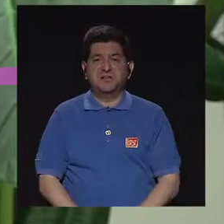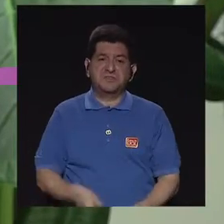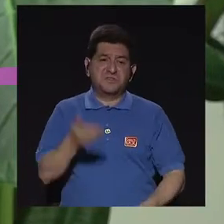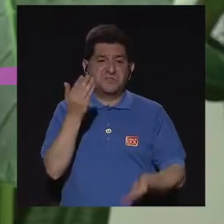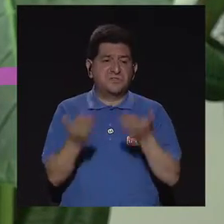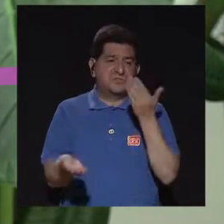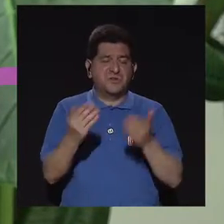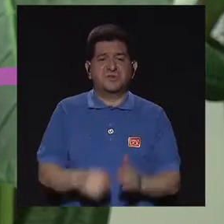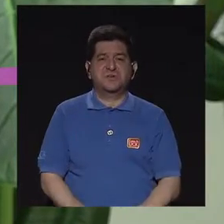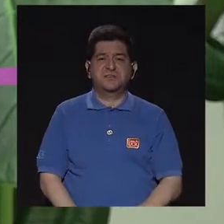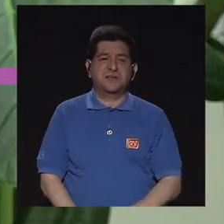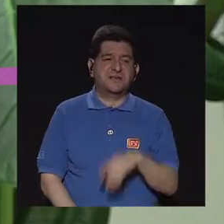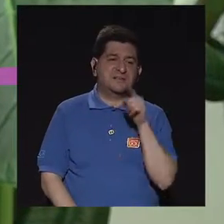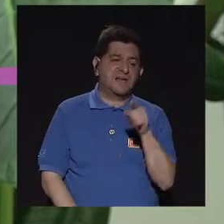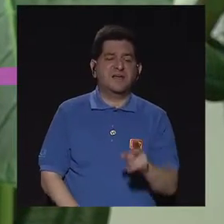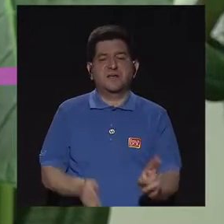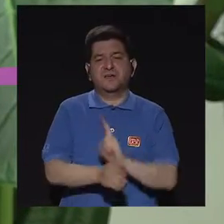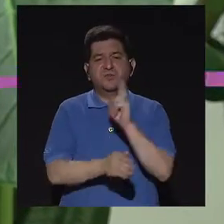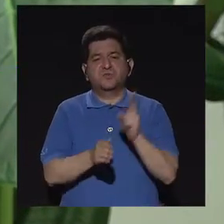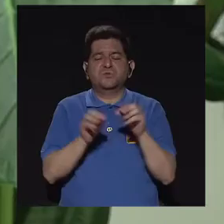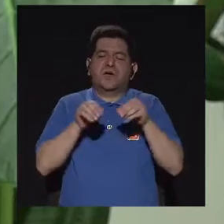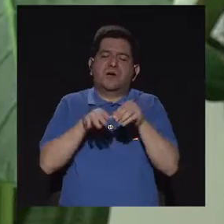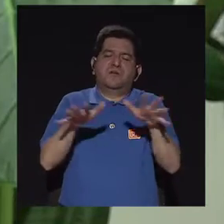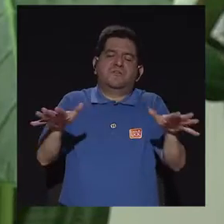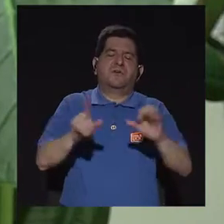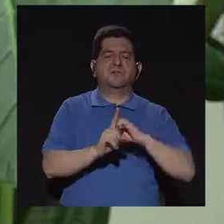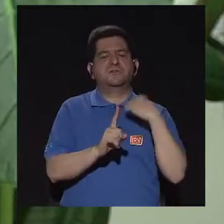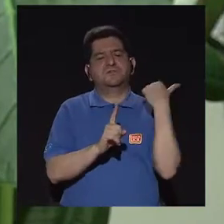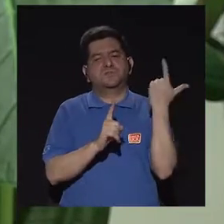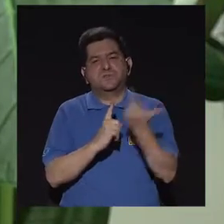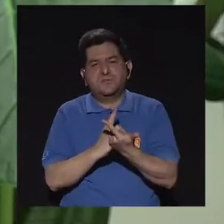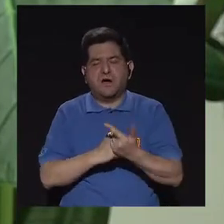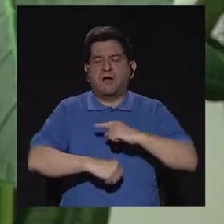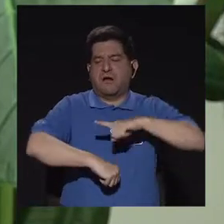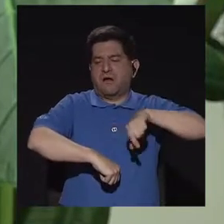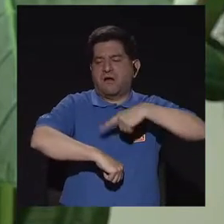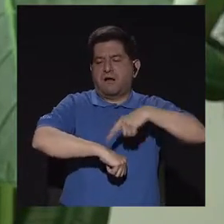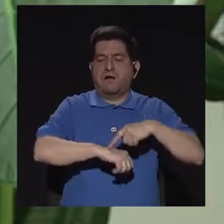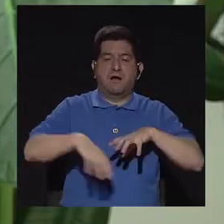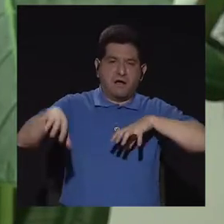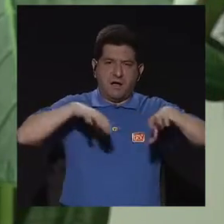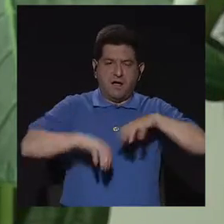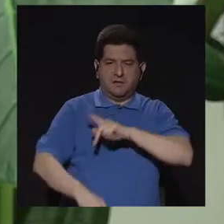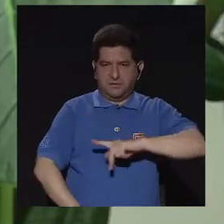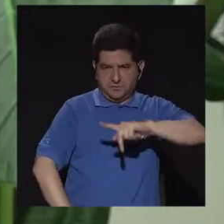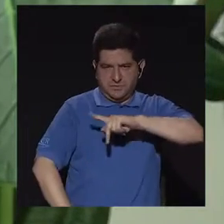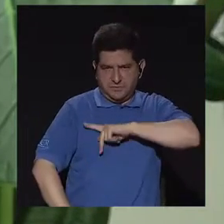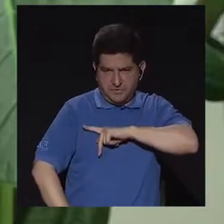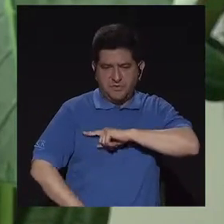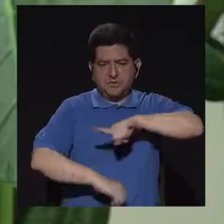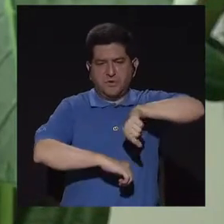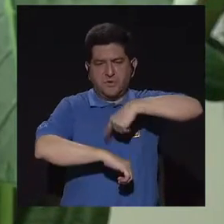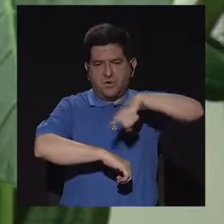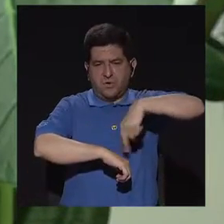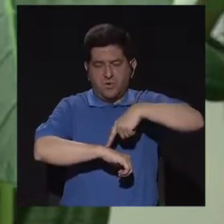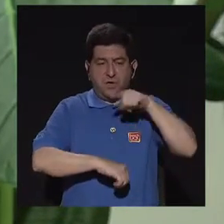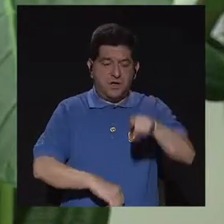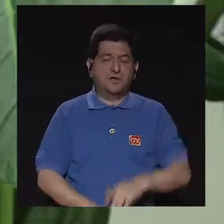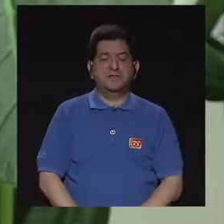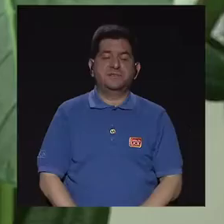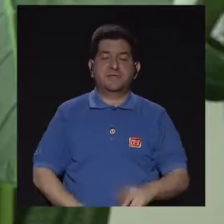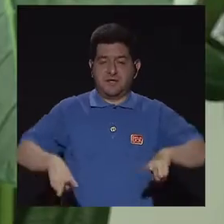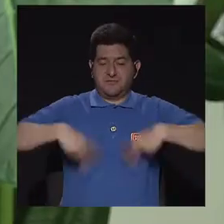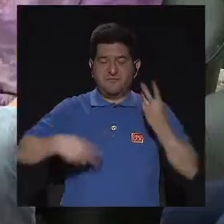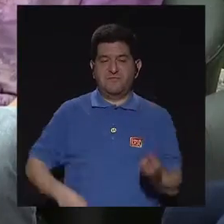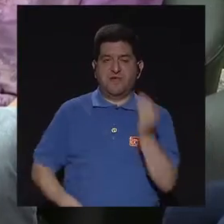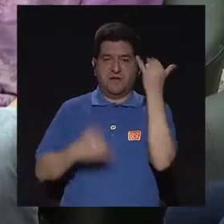en, bueno, tal vez no gastan, sino lo usan en redes sociales, lo usan en actividades personales, y siento que esa es la manera de vivir